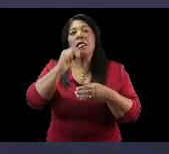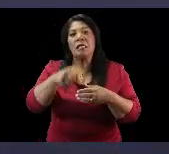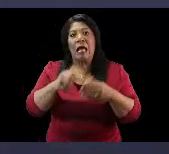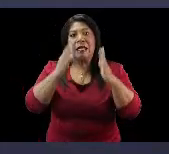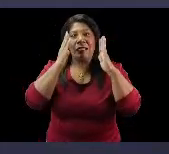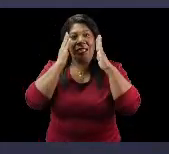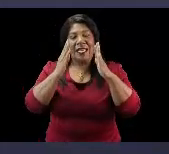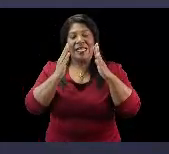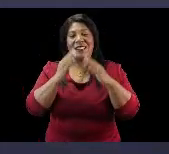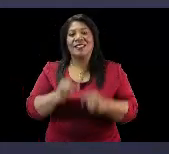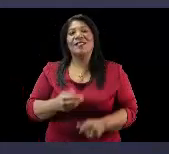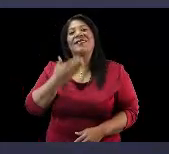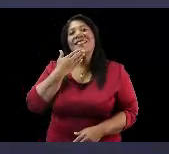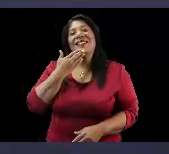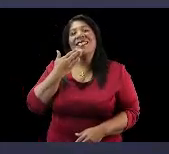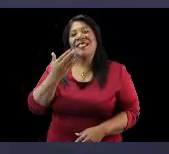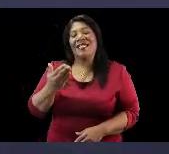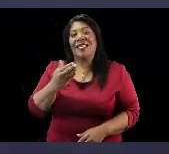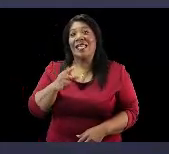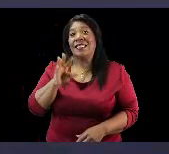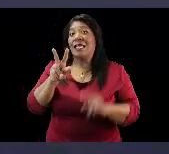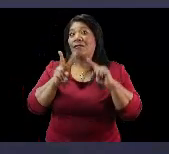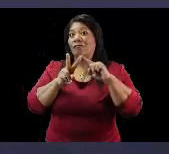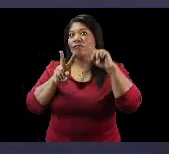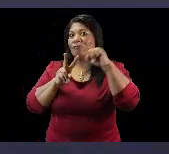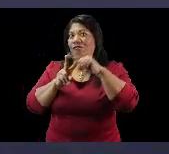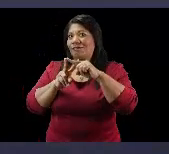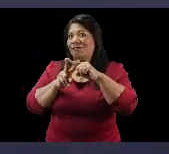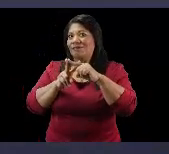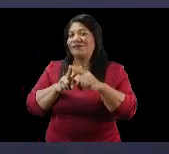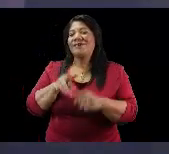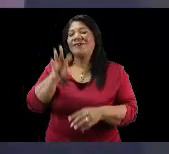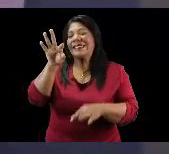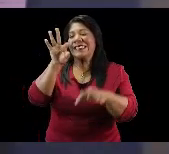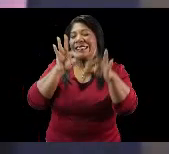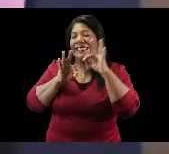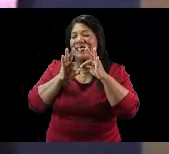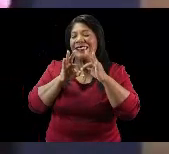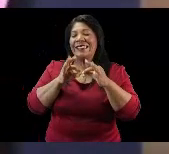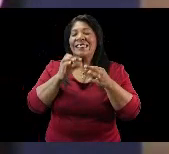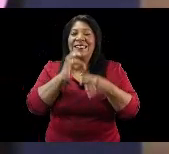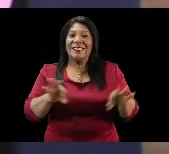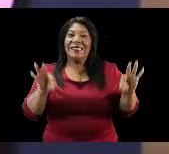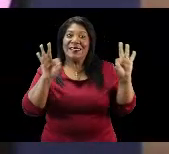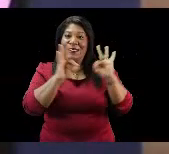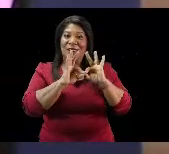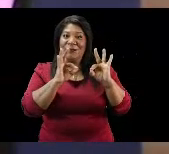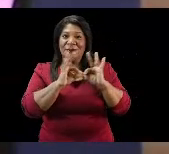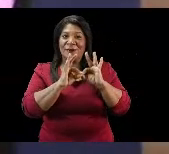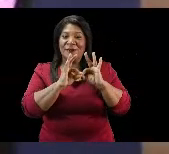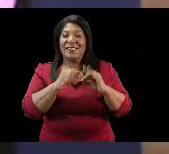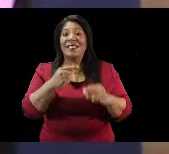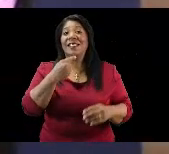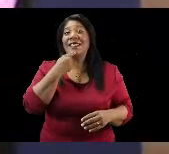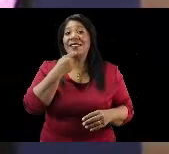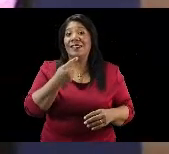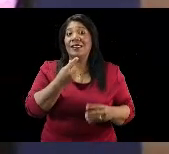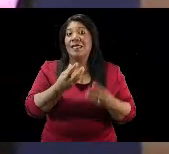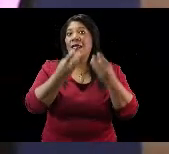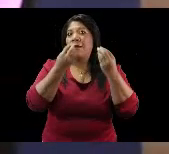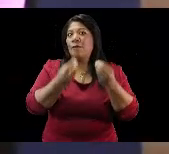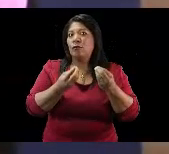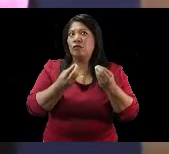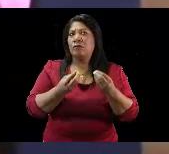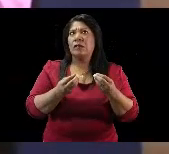la atención. Bueno, muchas gracias. Mira, quiero rescatar dos ideas importantes de lo que nos has comentado, y es acerca de